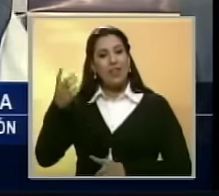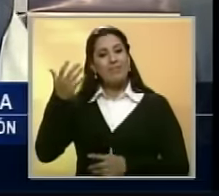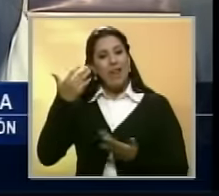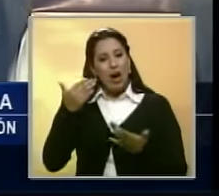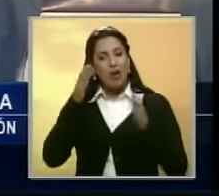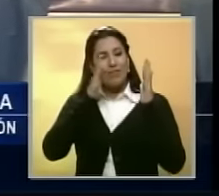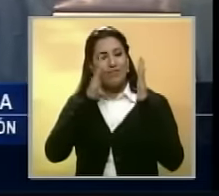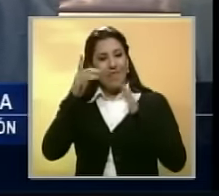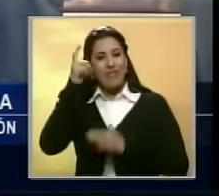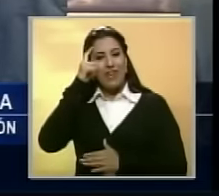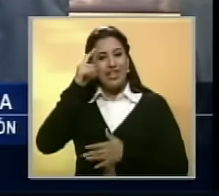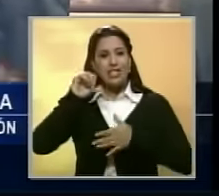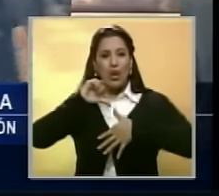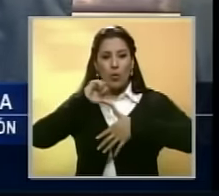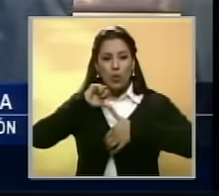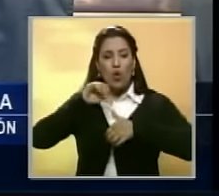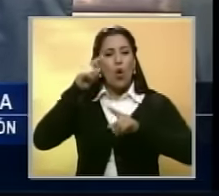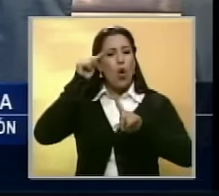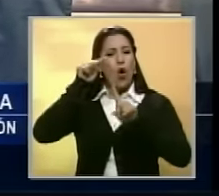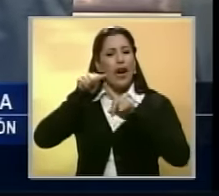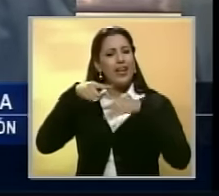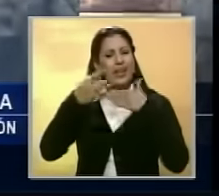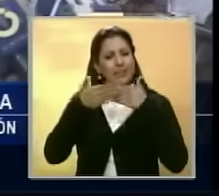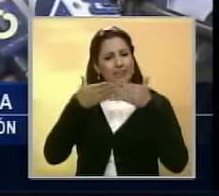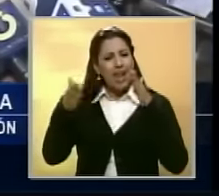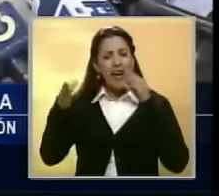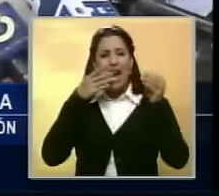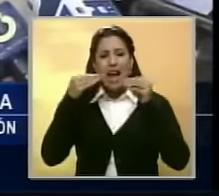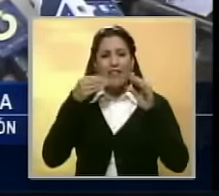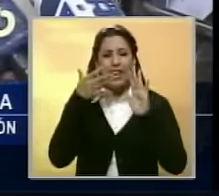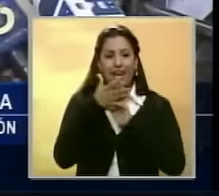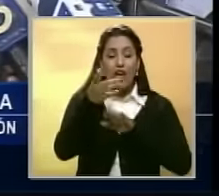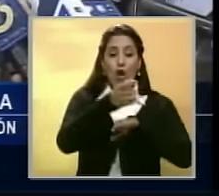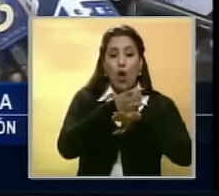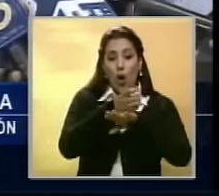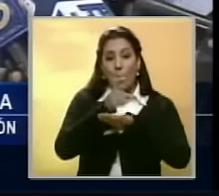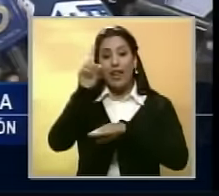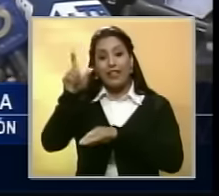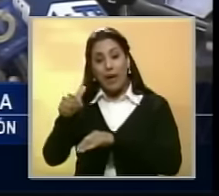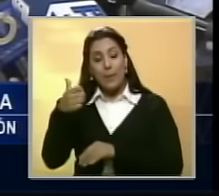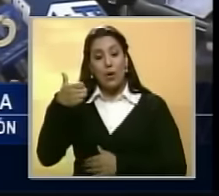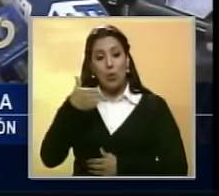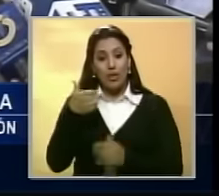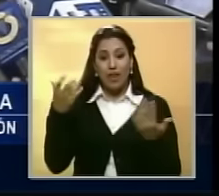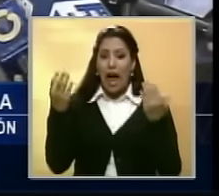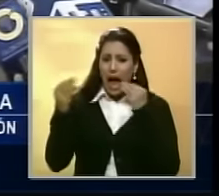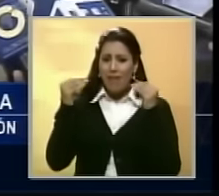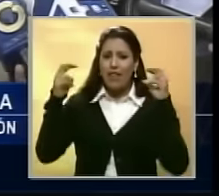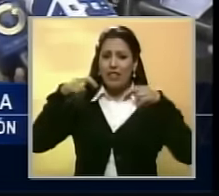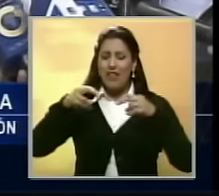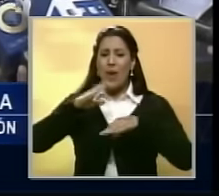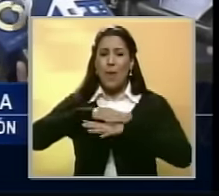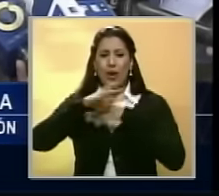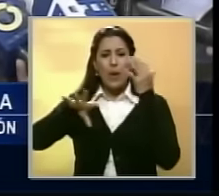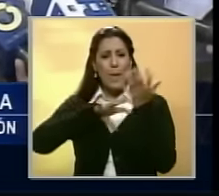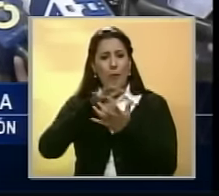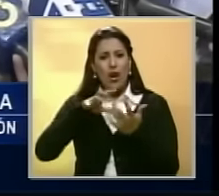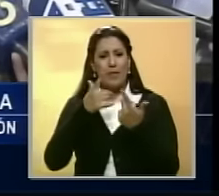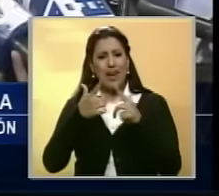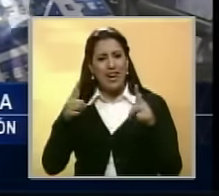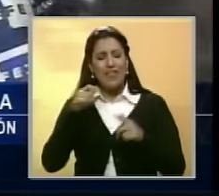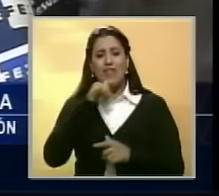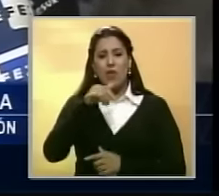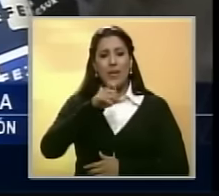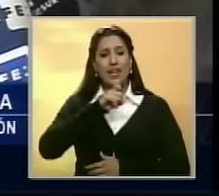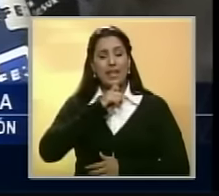una agenda dada por UNASUR. El objetivo es abrir diálogos entre el oficialismo y la Mesa de la Unidad Democrática en medio del estado de excepción decretado